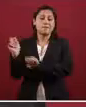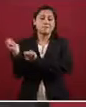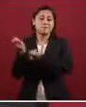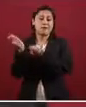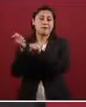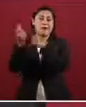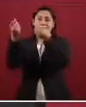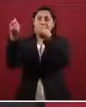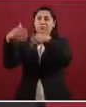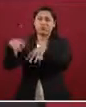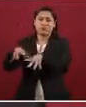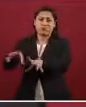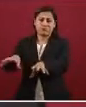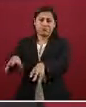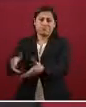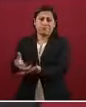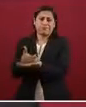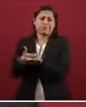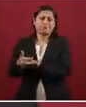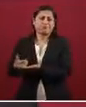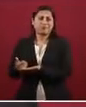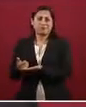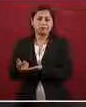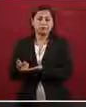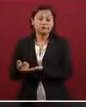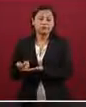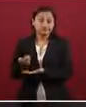ni siquiera en eso tomaban en cuenta el sureste